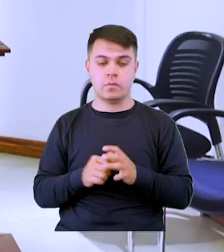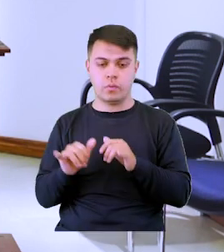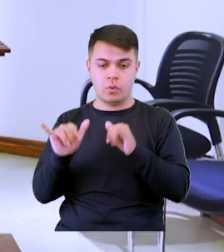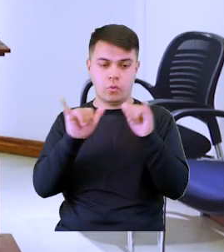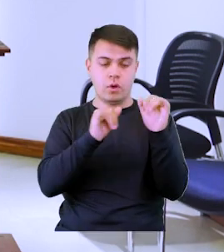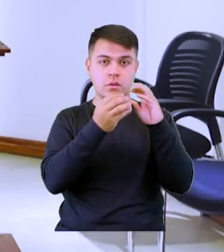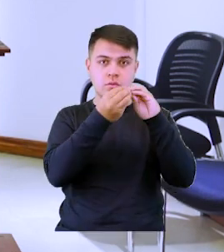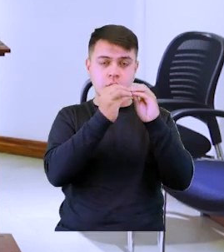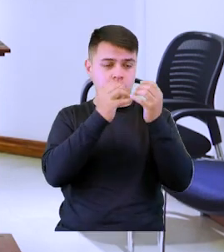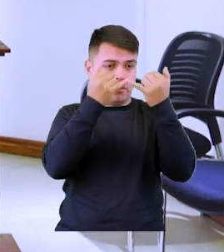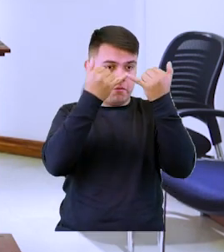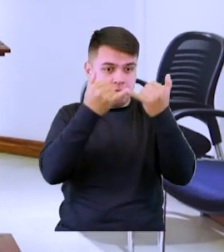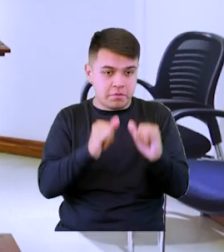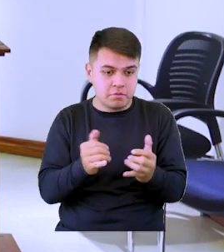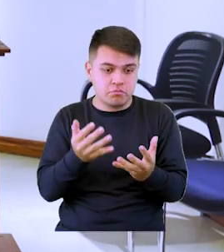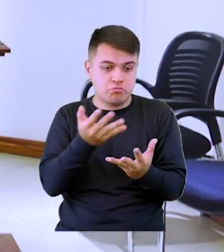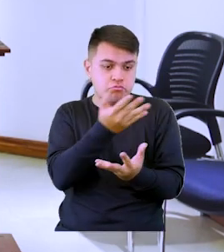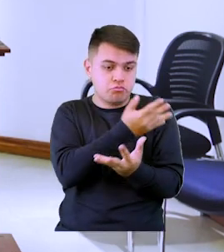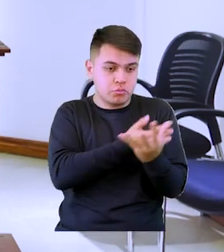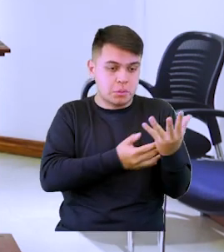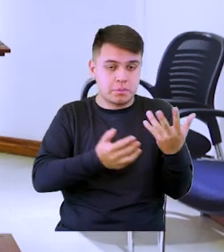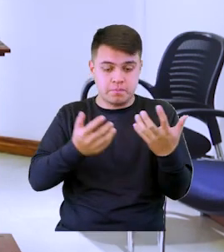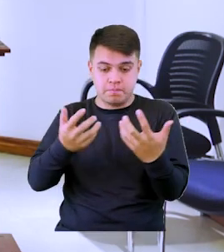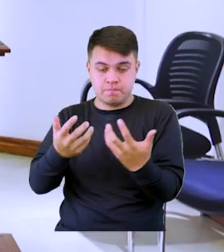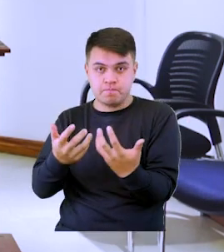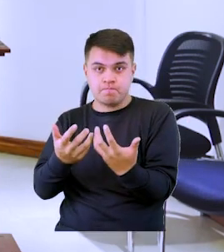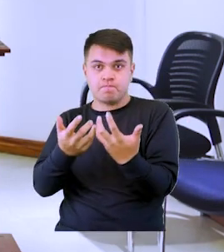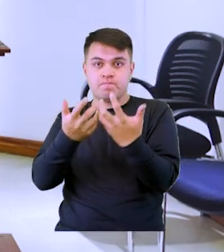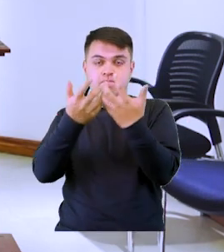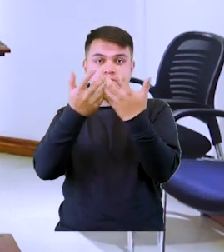Del mismo modo, acabada la cena, tomó el cáliz